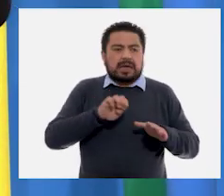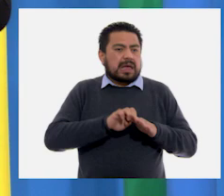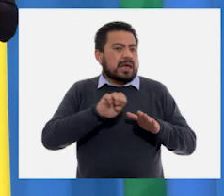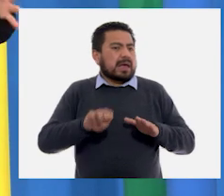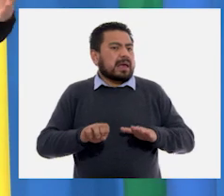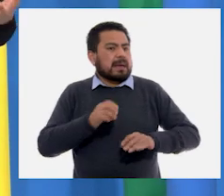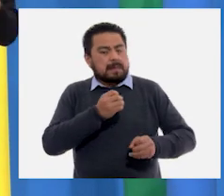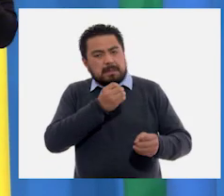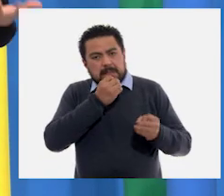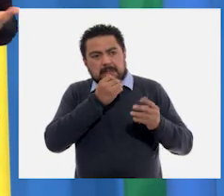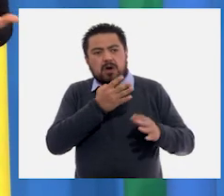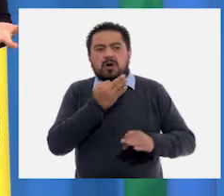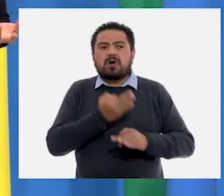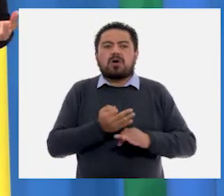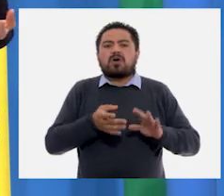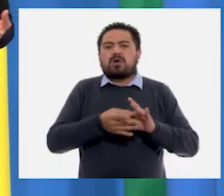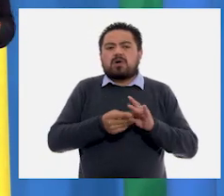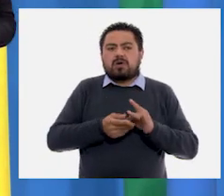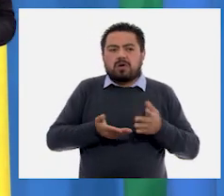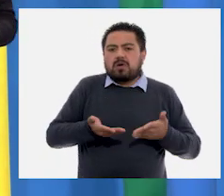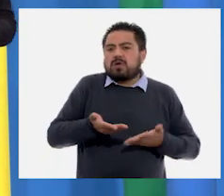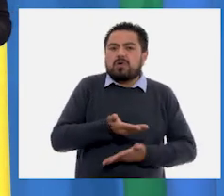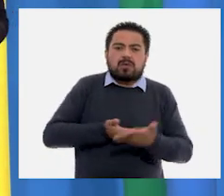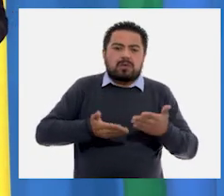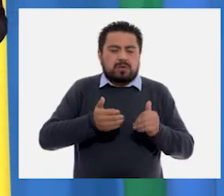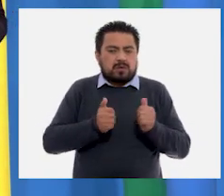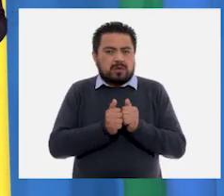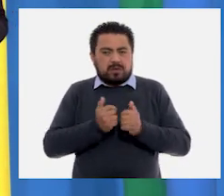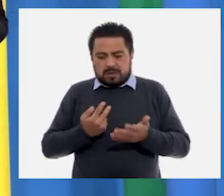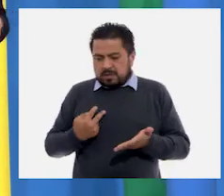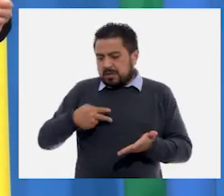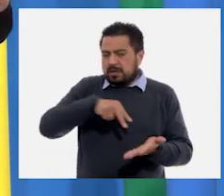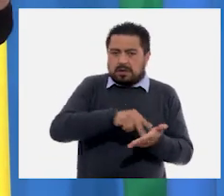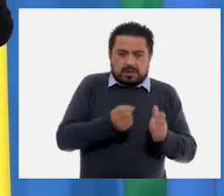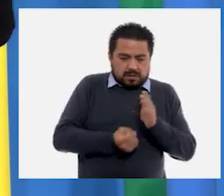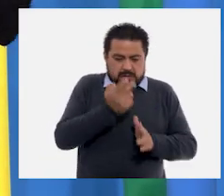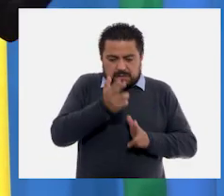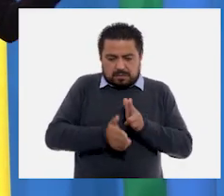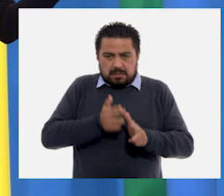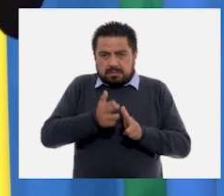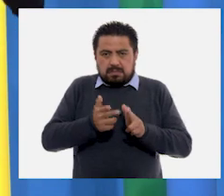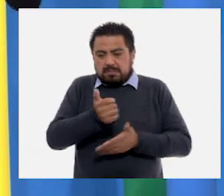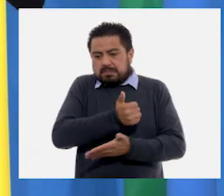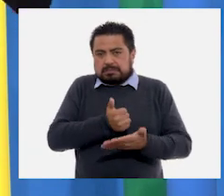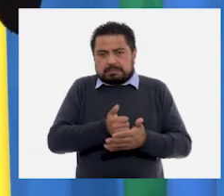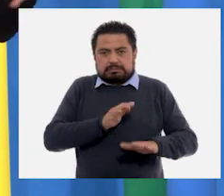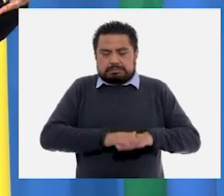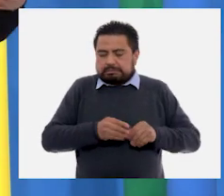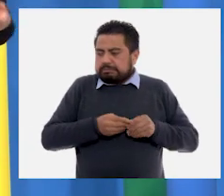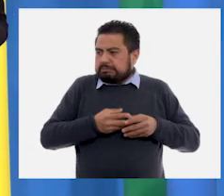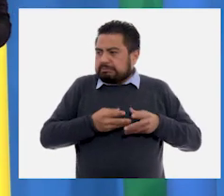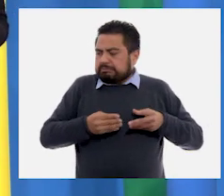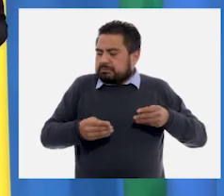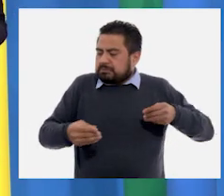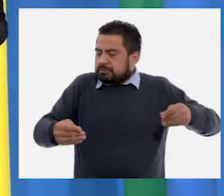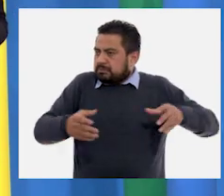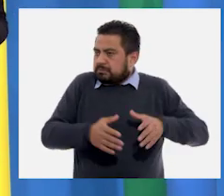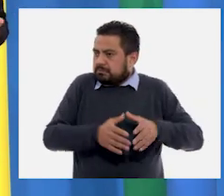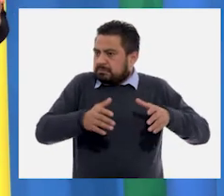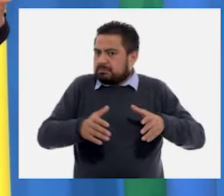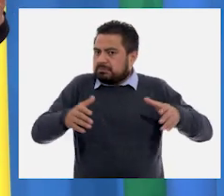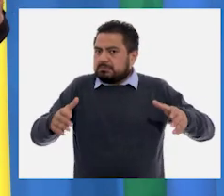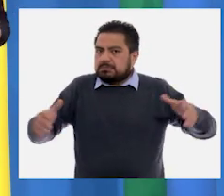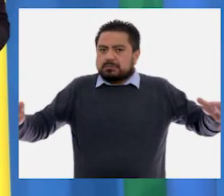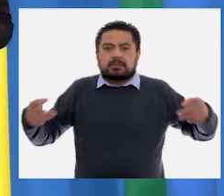ejemplo excelente de lo que estamos comentando. Con la llegada del ferrocarril, las ciudades se multiplicaron y se expandieron. Aumentó la